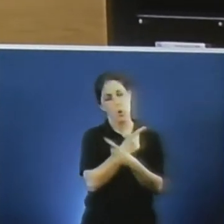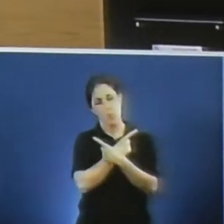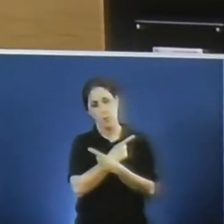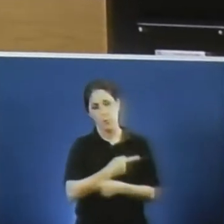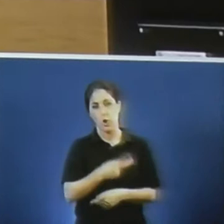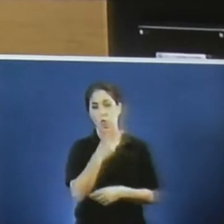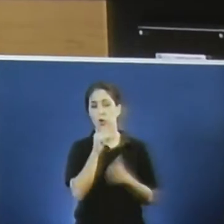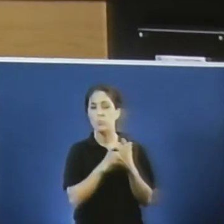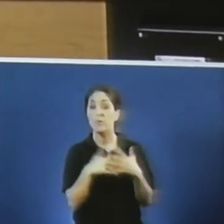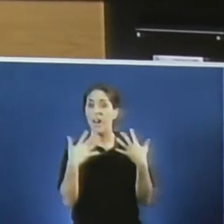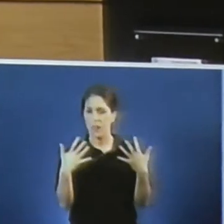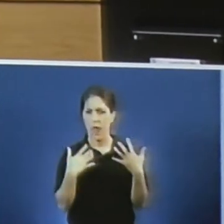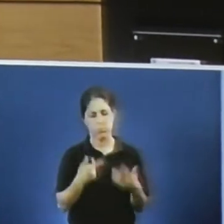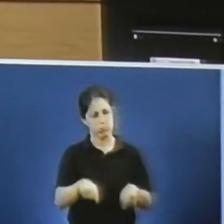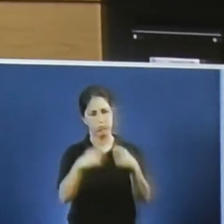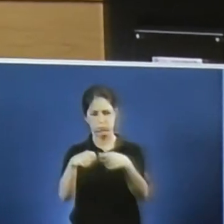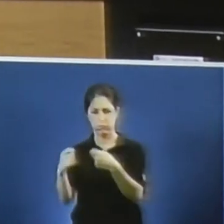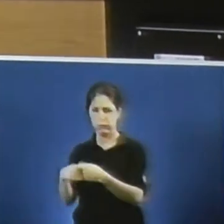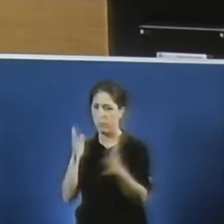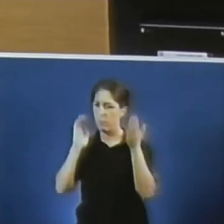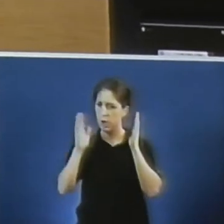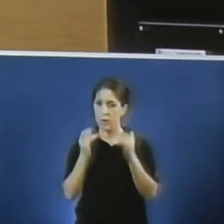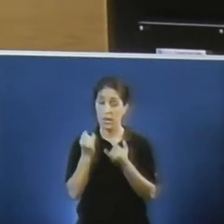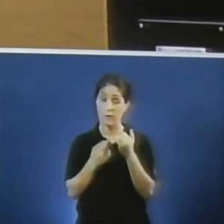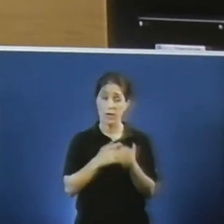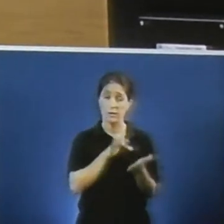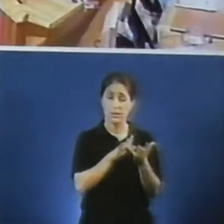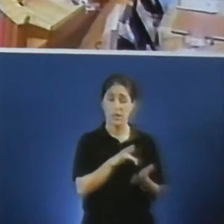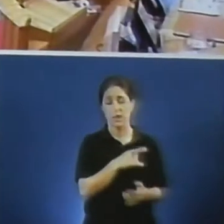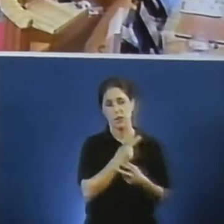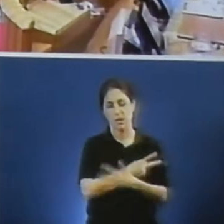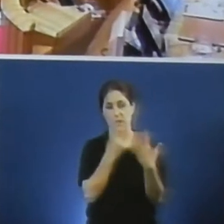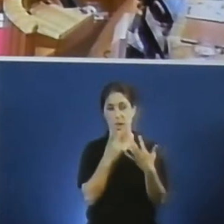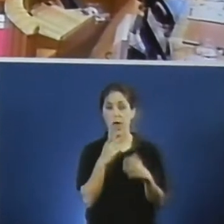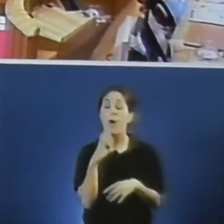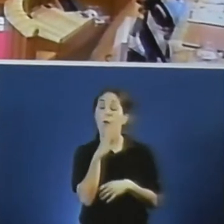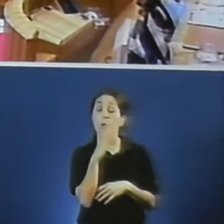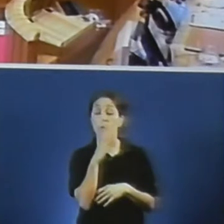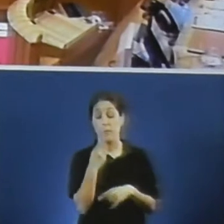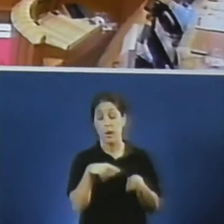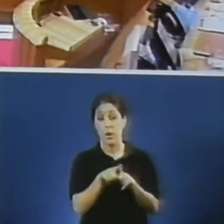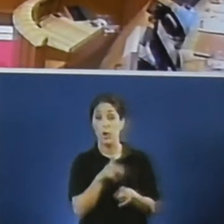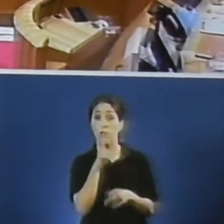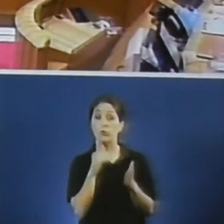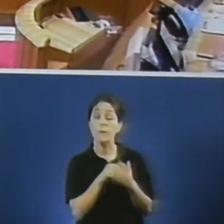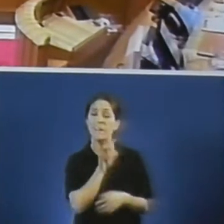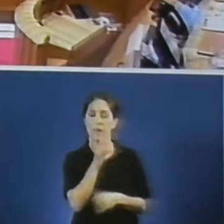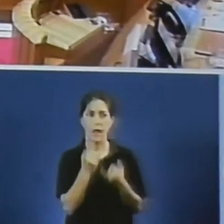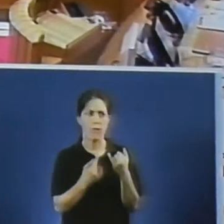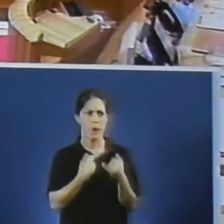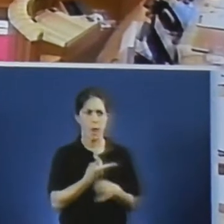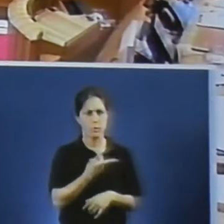7 de febrero de 2013 militar de rabat emite sentencias de cinco civiles agarra los